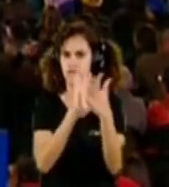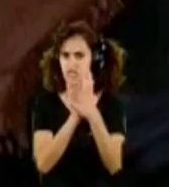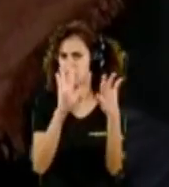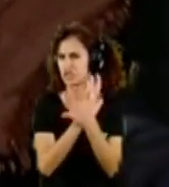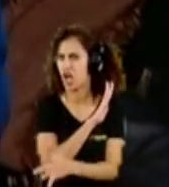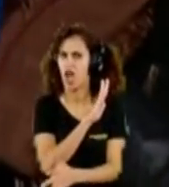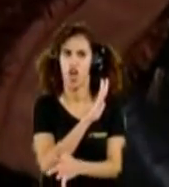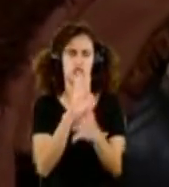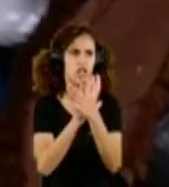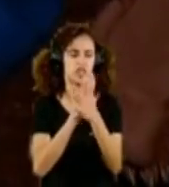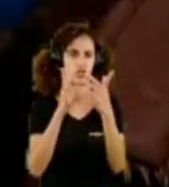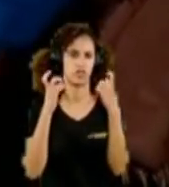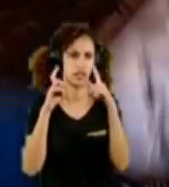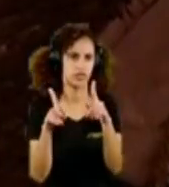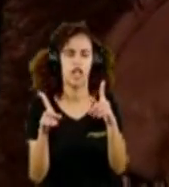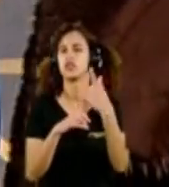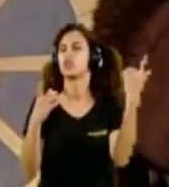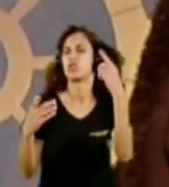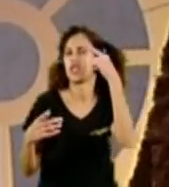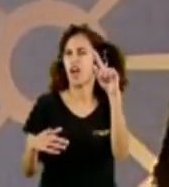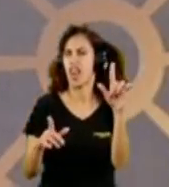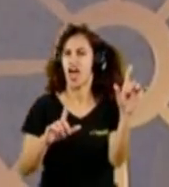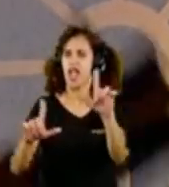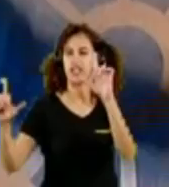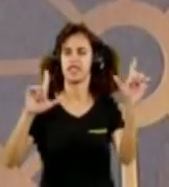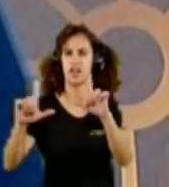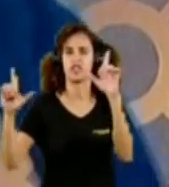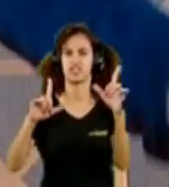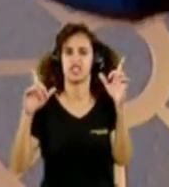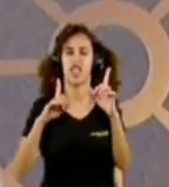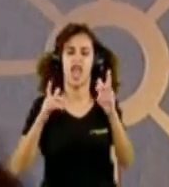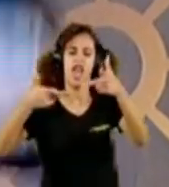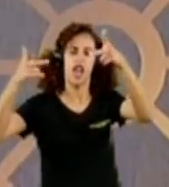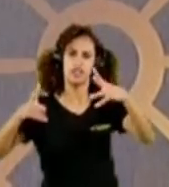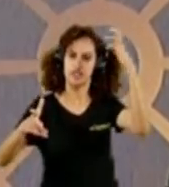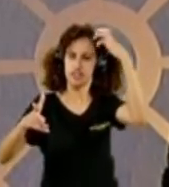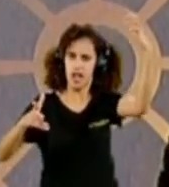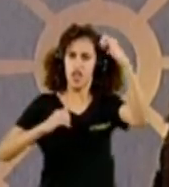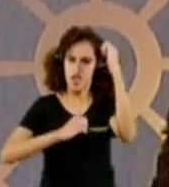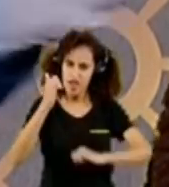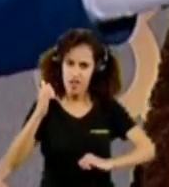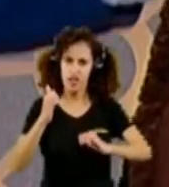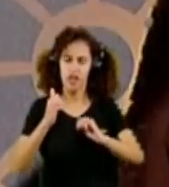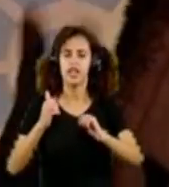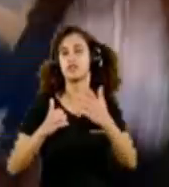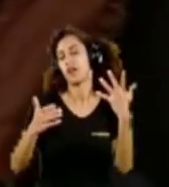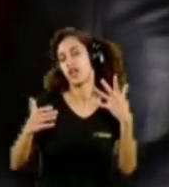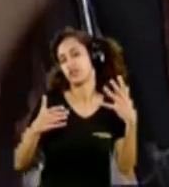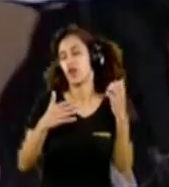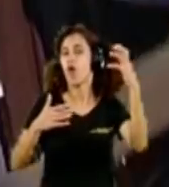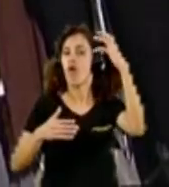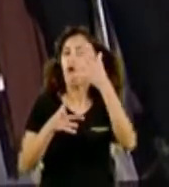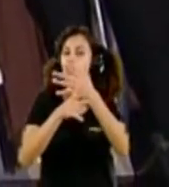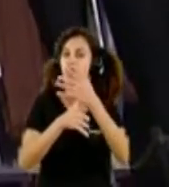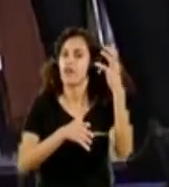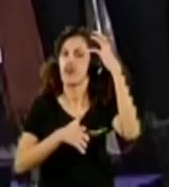mucha explicación. La serie esa de los dragones, del Tono de Hierro. Pues para todos ustedes, Juego de Tronos. Muchas gracias.